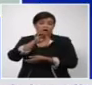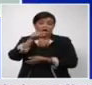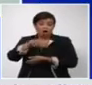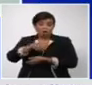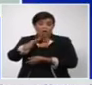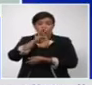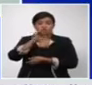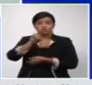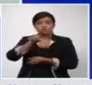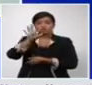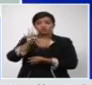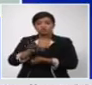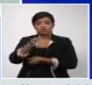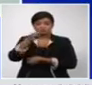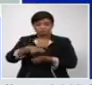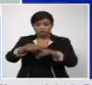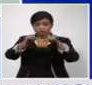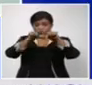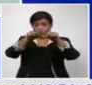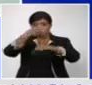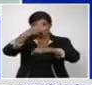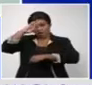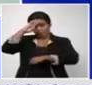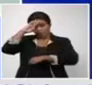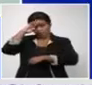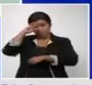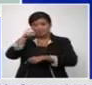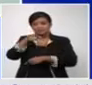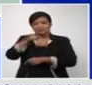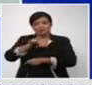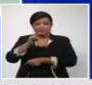y 19 importados.